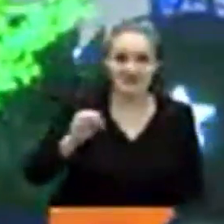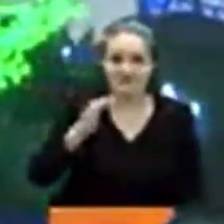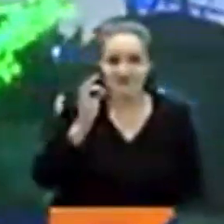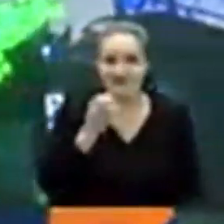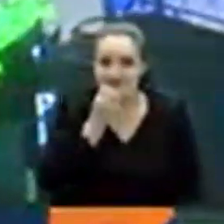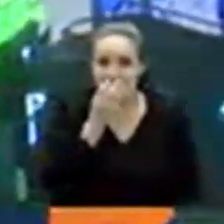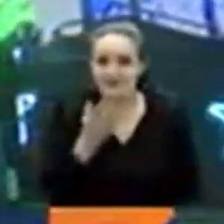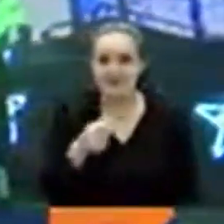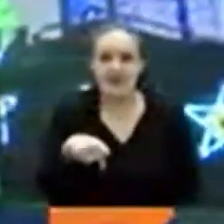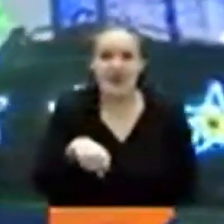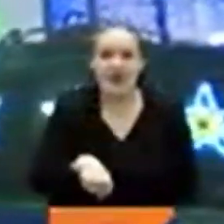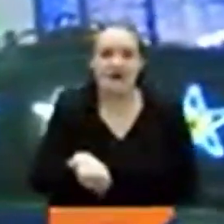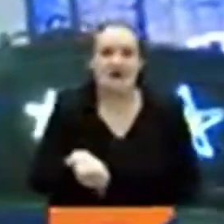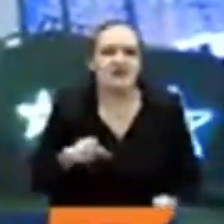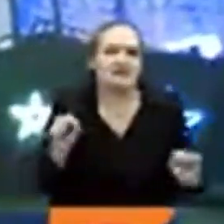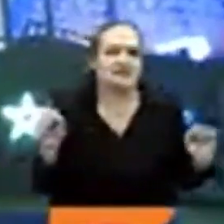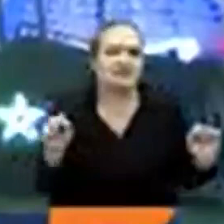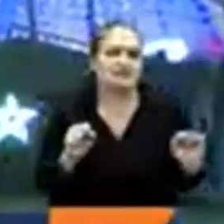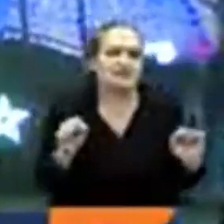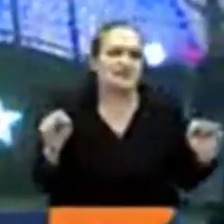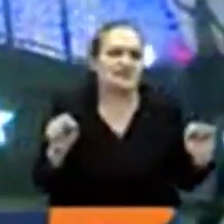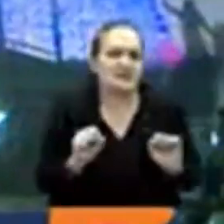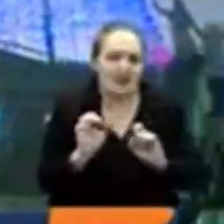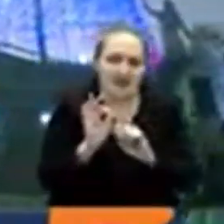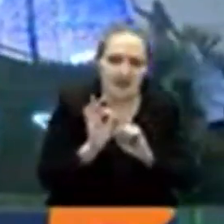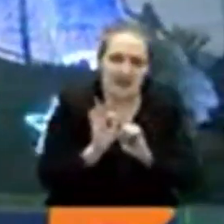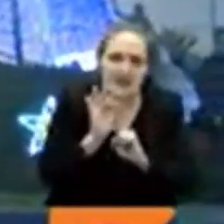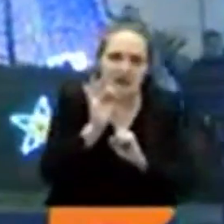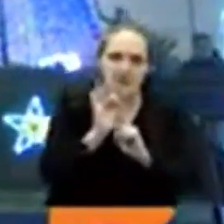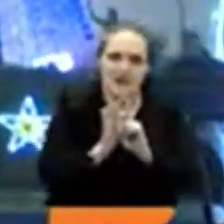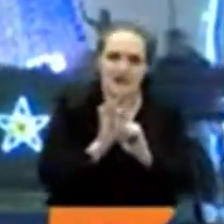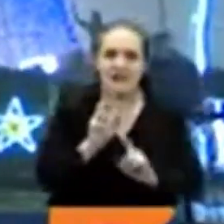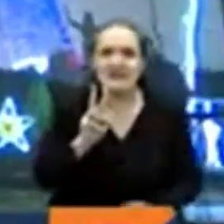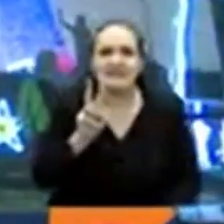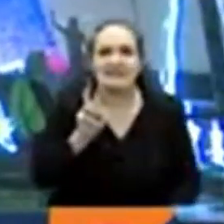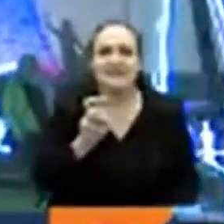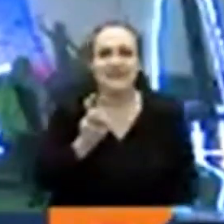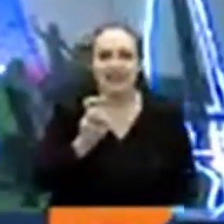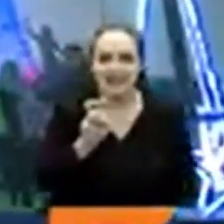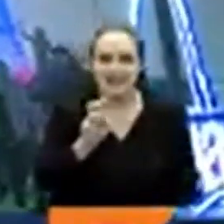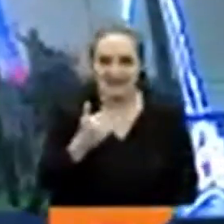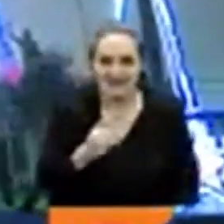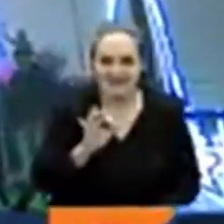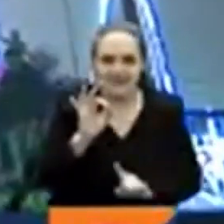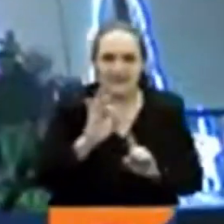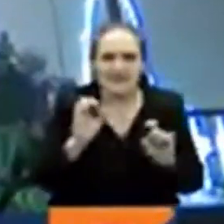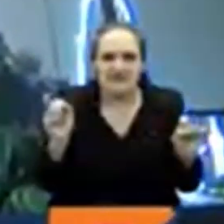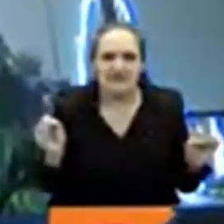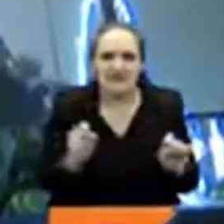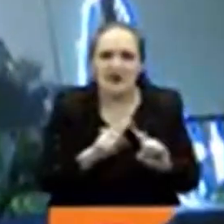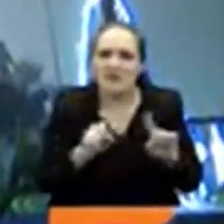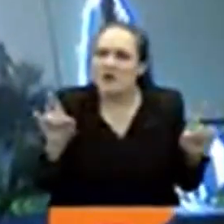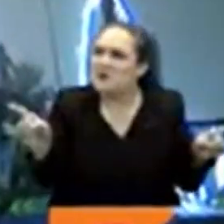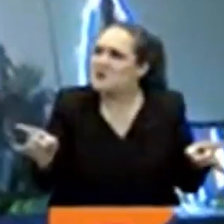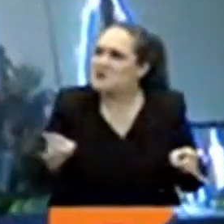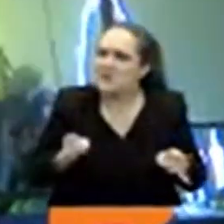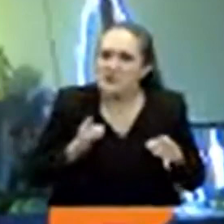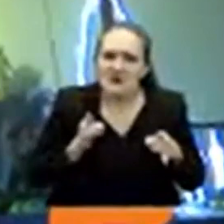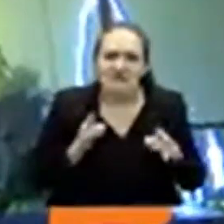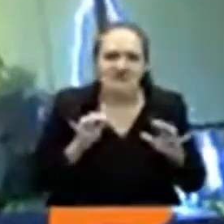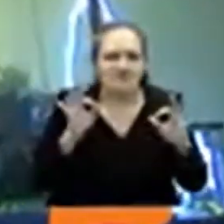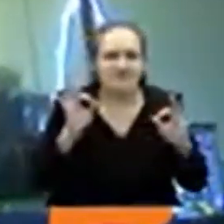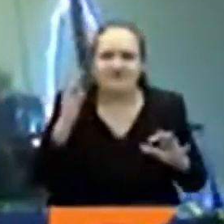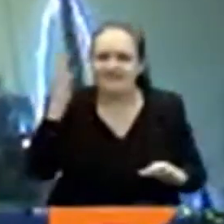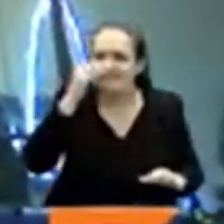que esta hora está haciendo un poco de frío con una temperatura de 7 grados centígrados, pero con la energía intacta en lo que es uno de